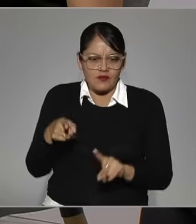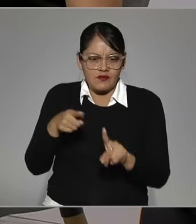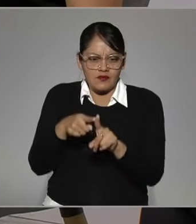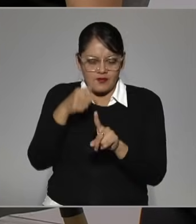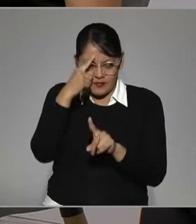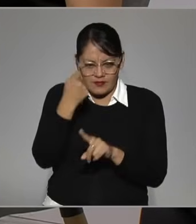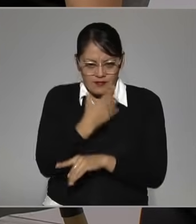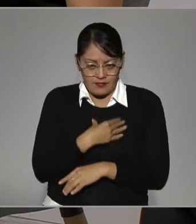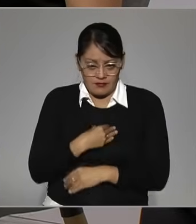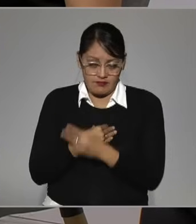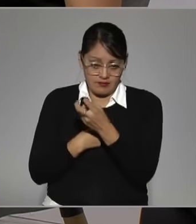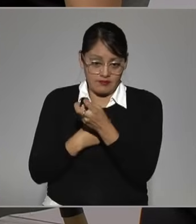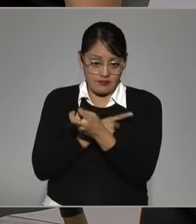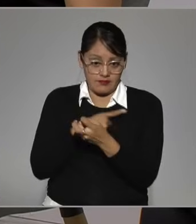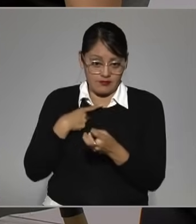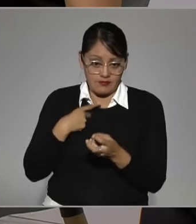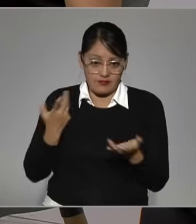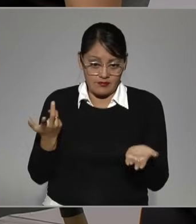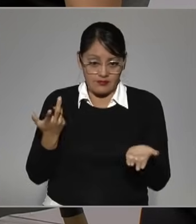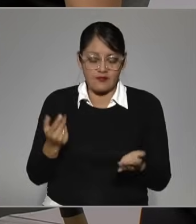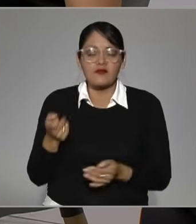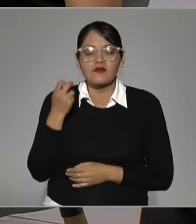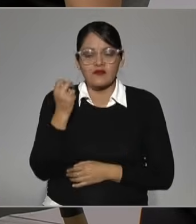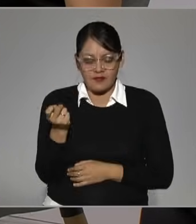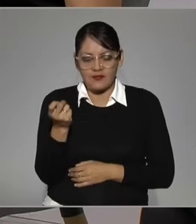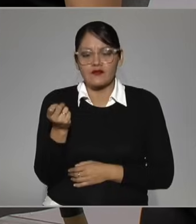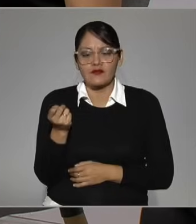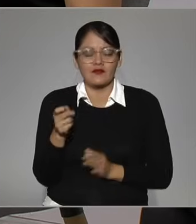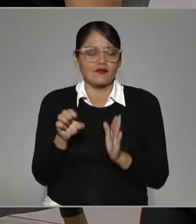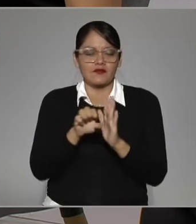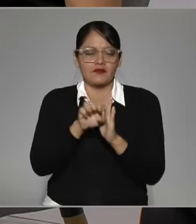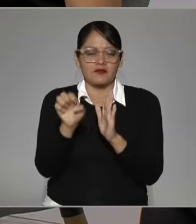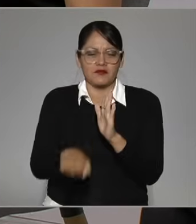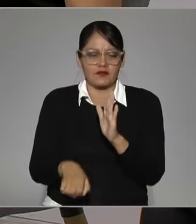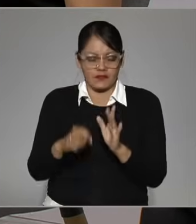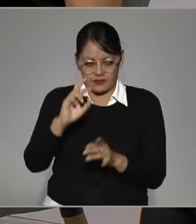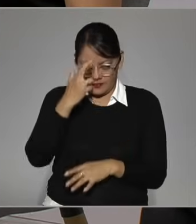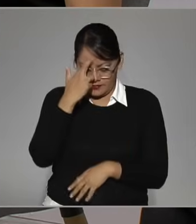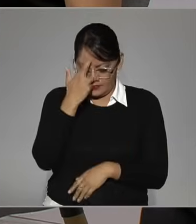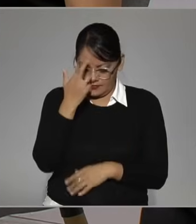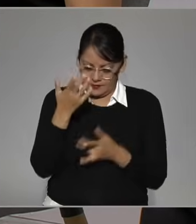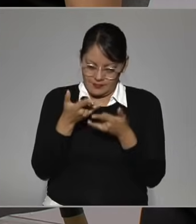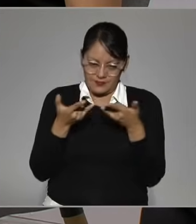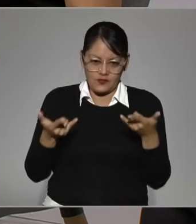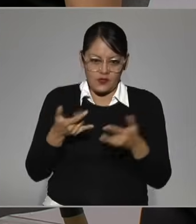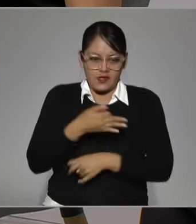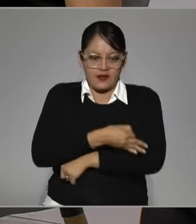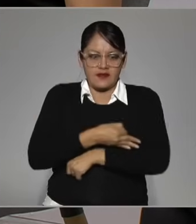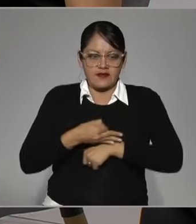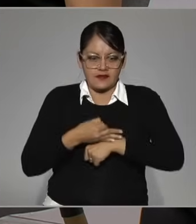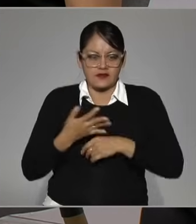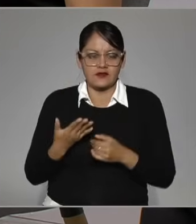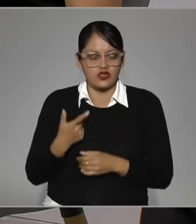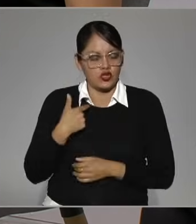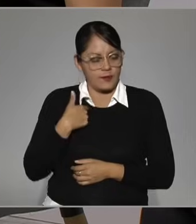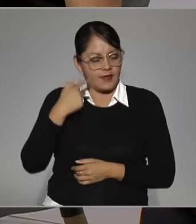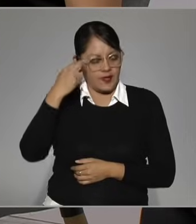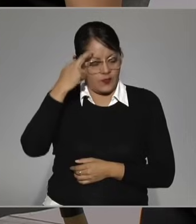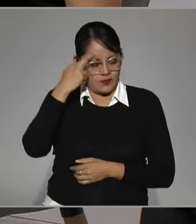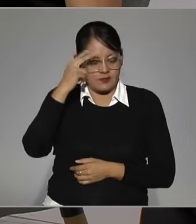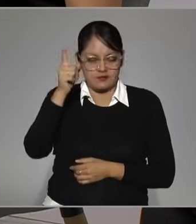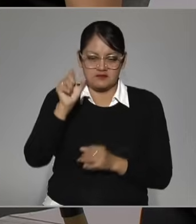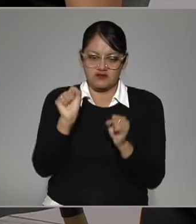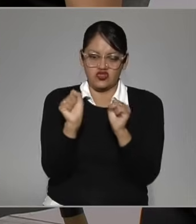para el hijo. ¿Eso tendría que ser? Tendría que ser en esa parte y, por ejemplo, recordando historias familiares, me recuerdo un